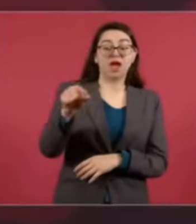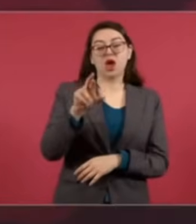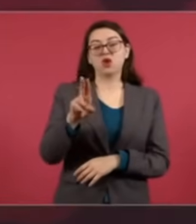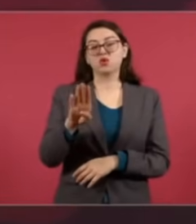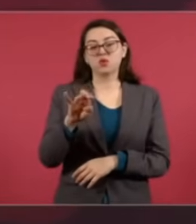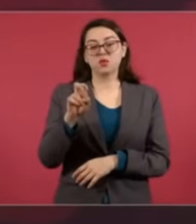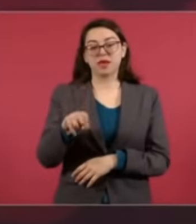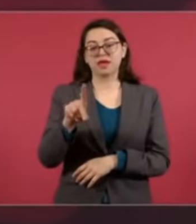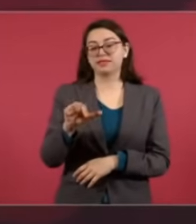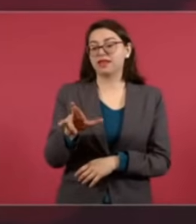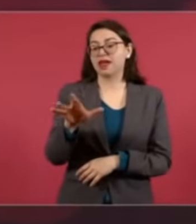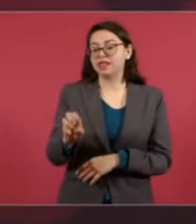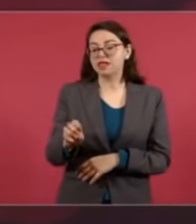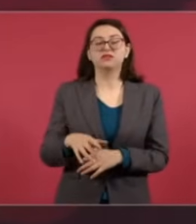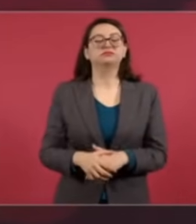y casas de